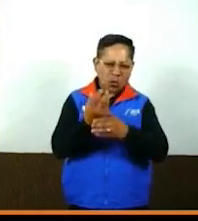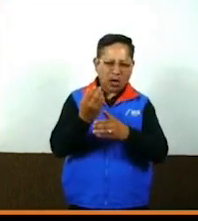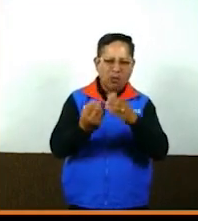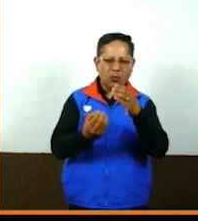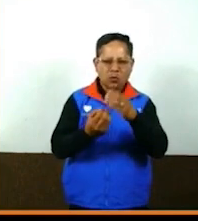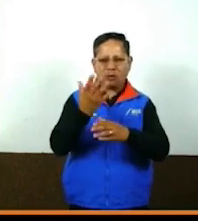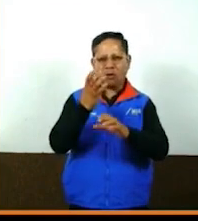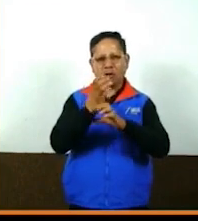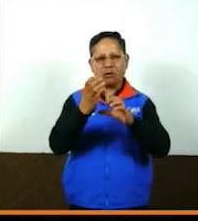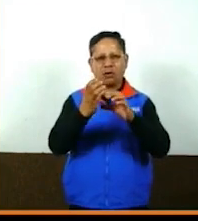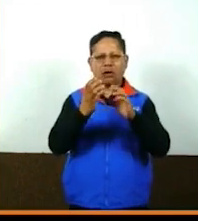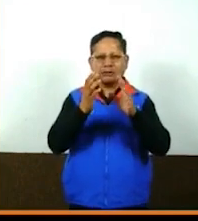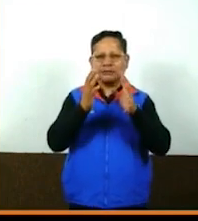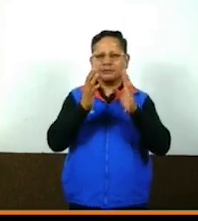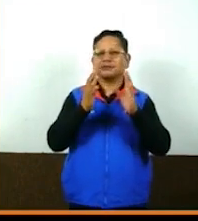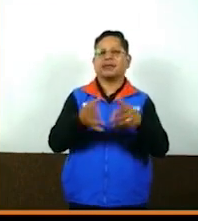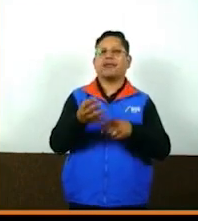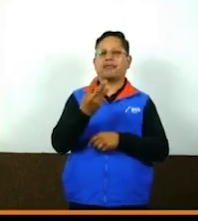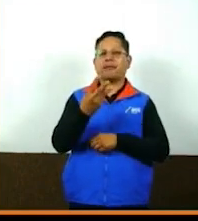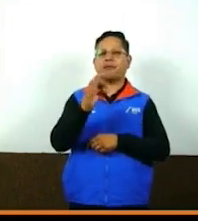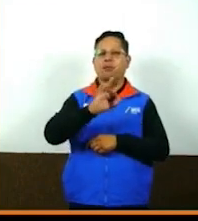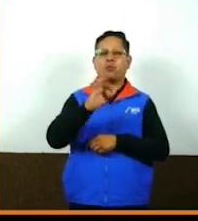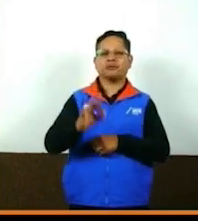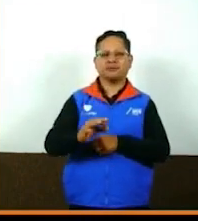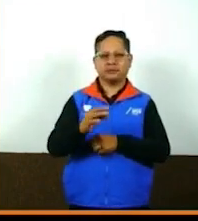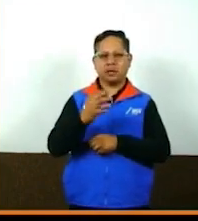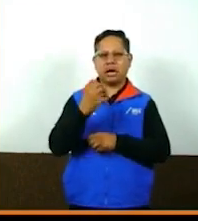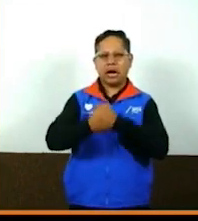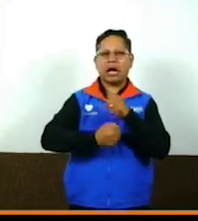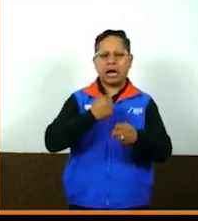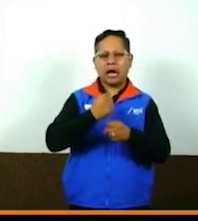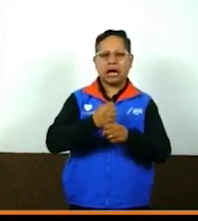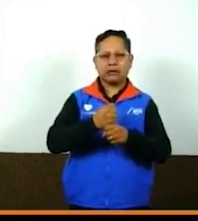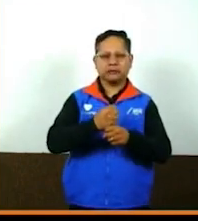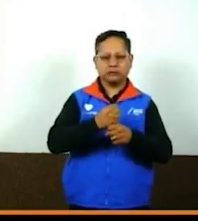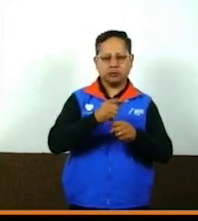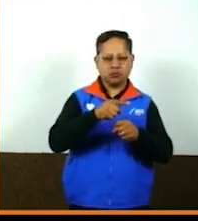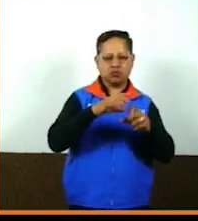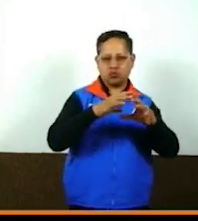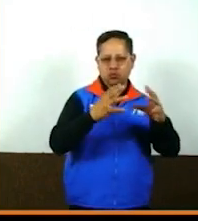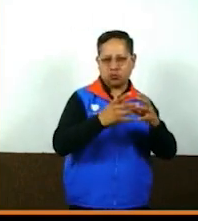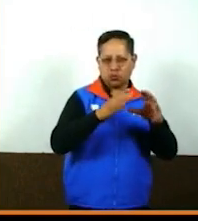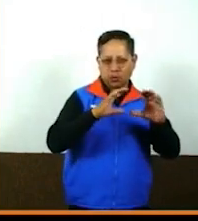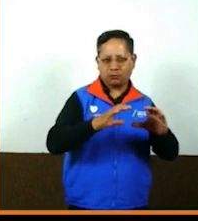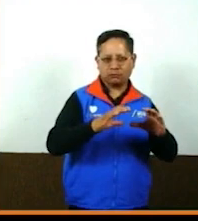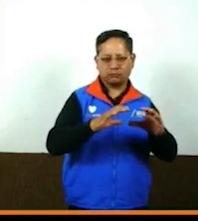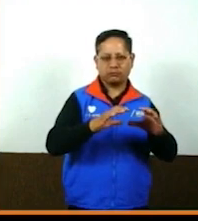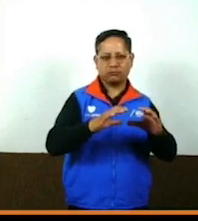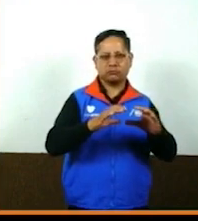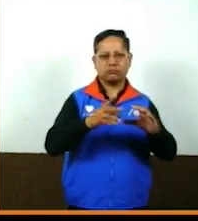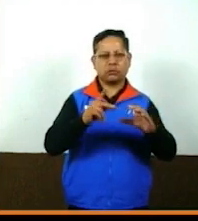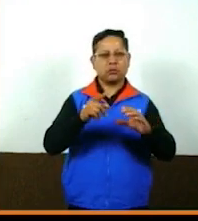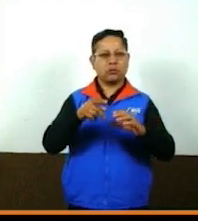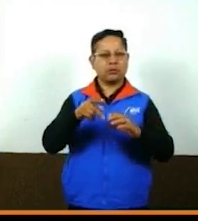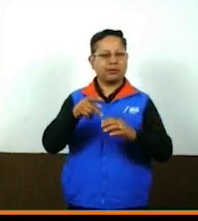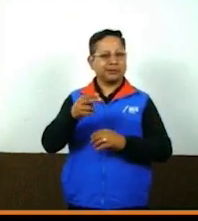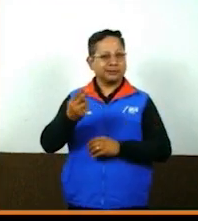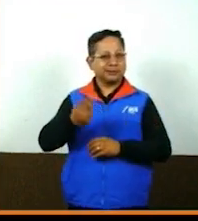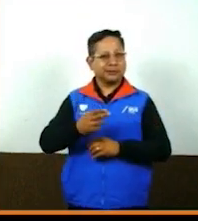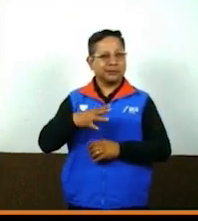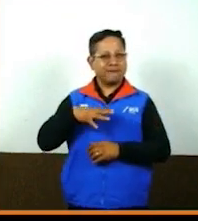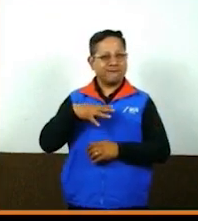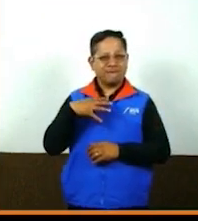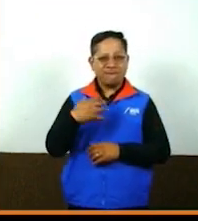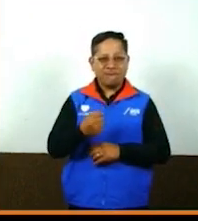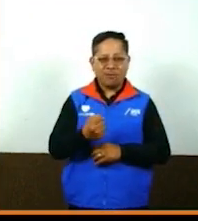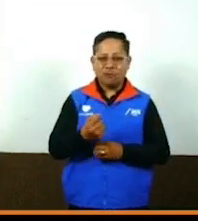Hoy actualmente tenemos el 3% de innovación anual en temas ambientales. Eso requiere mucho esfuerzo